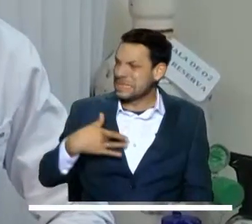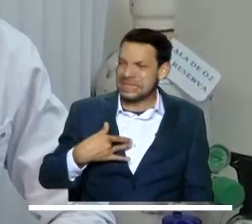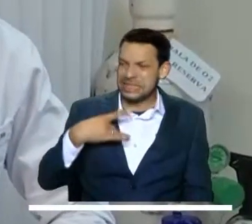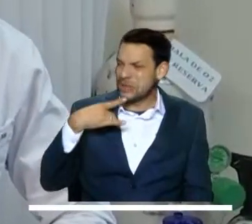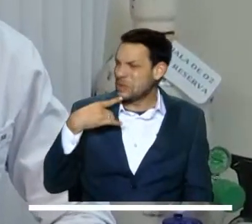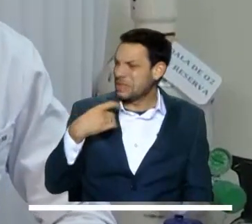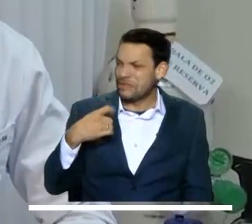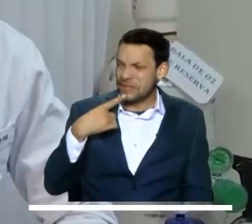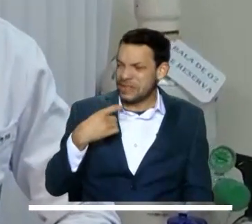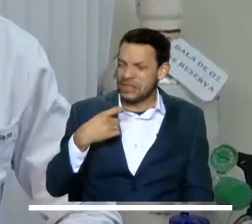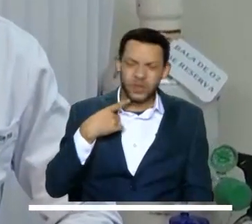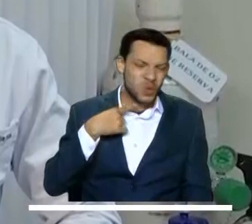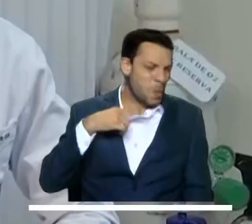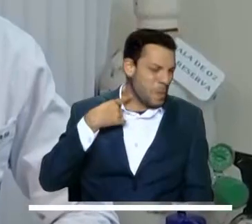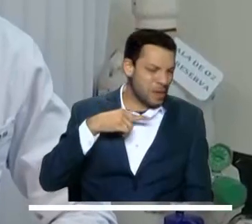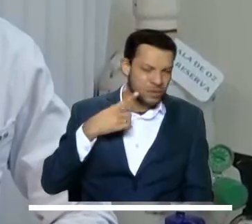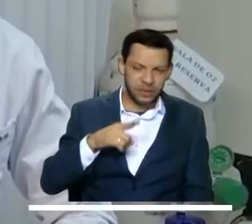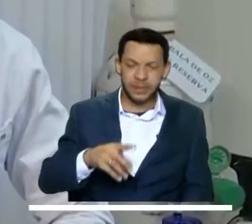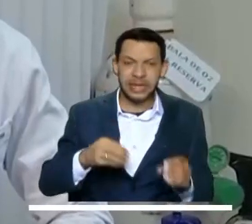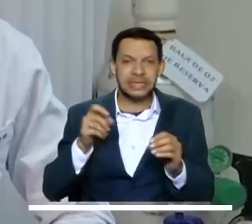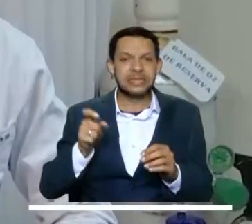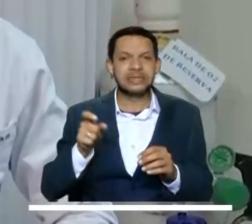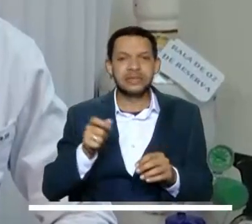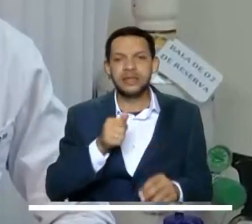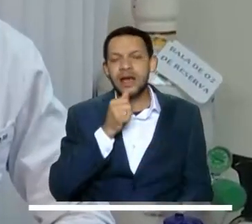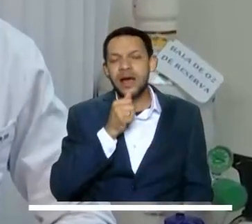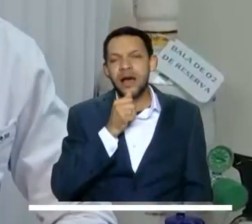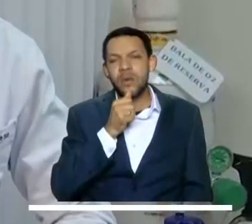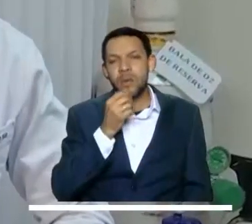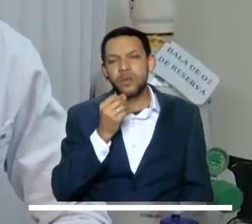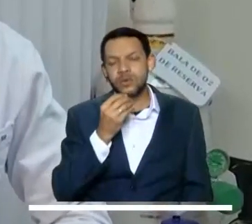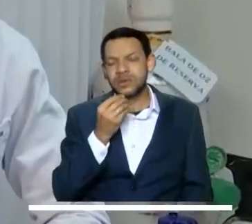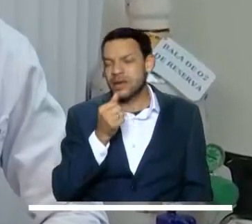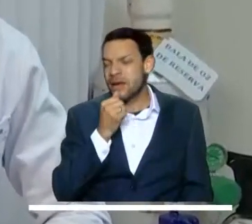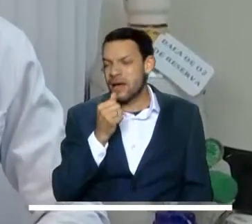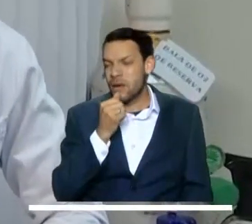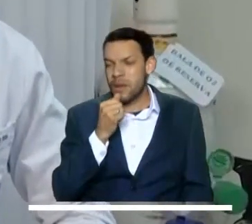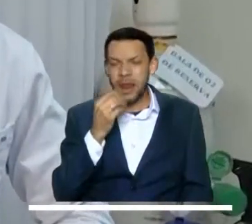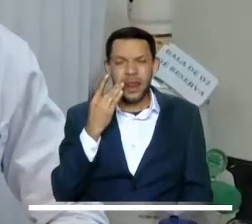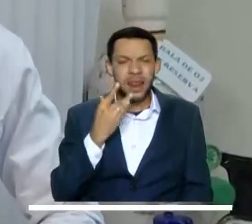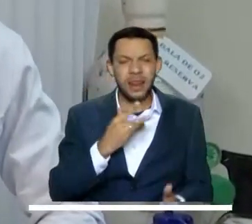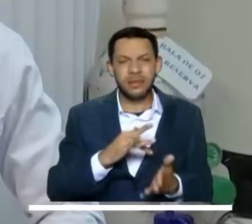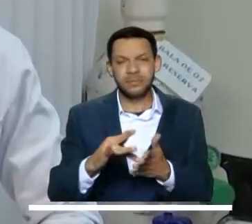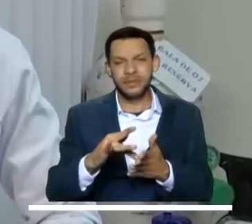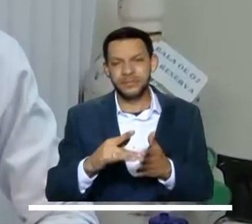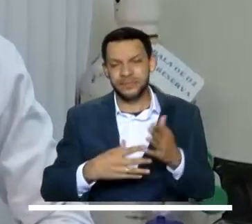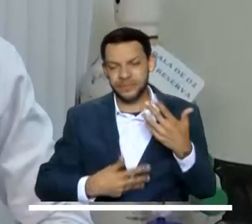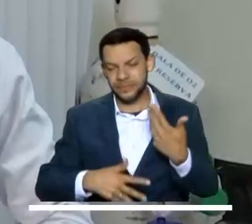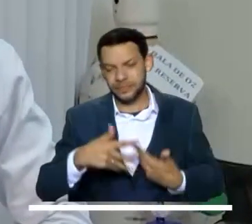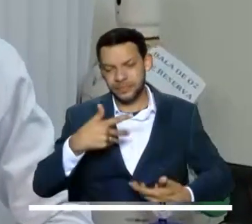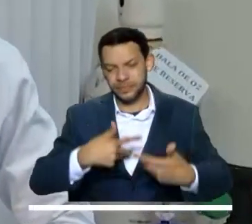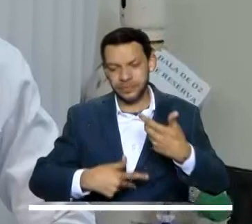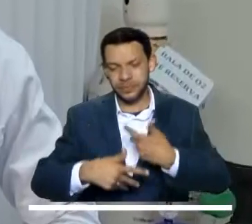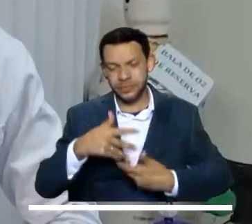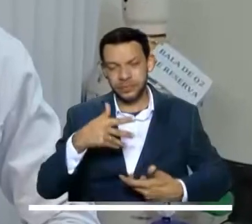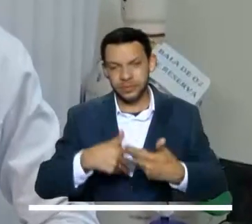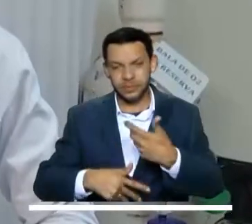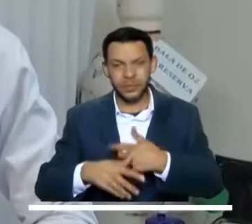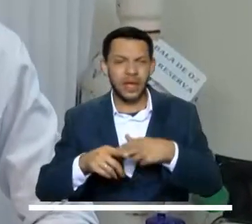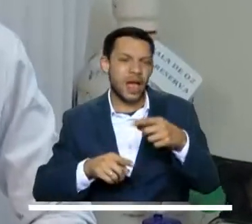hay que insuflar aire, hay que poner mucha agua para poder limpiar las paredes y ver bien cómo está la mucosa. Entonces en estos casos se puede reforzar un poquito más la